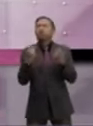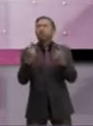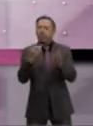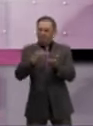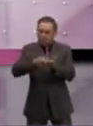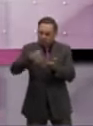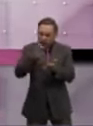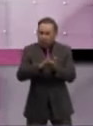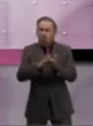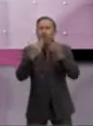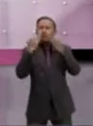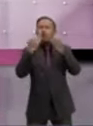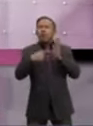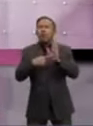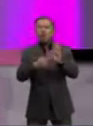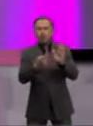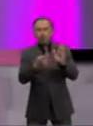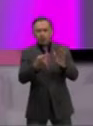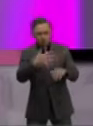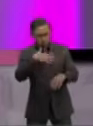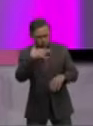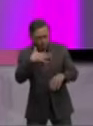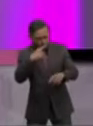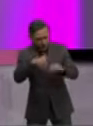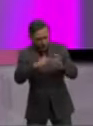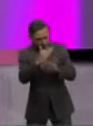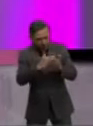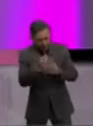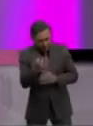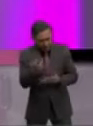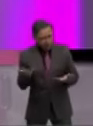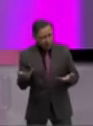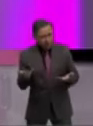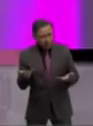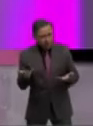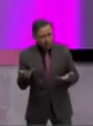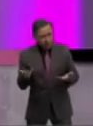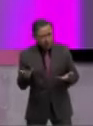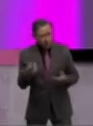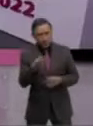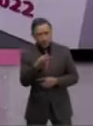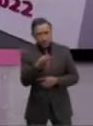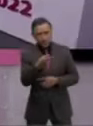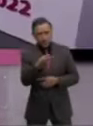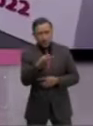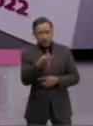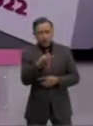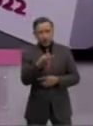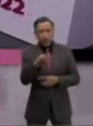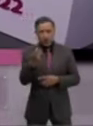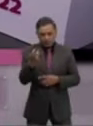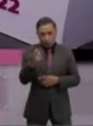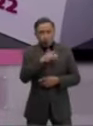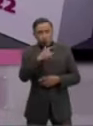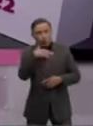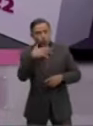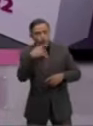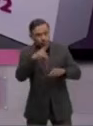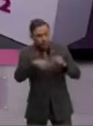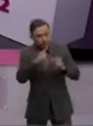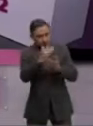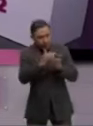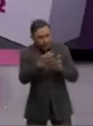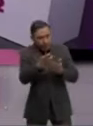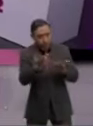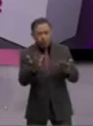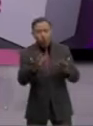mostrarlo. ¿Ese es el combate a la corrupción? O sea, eso así se da con llevar con combate a la corrupción, sin licitación,